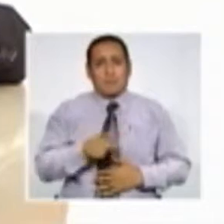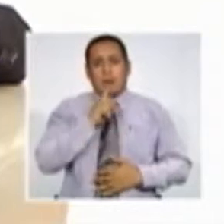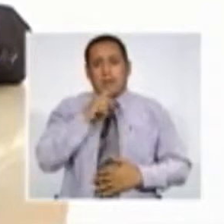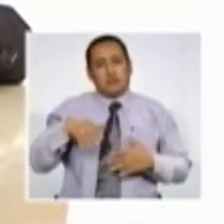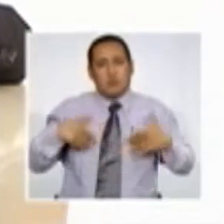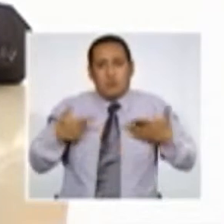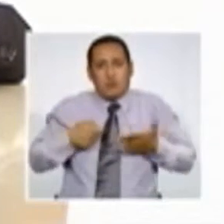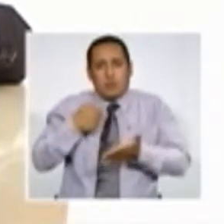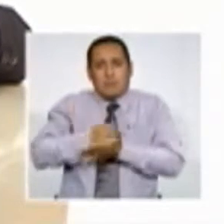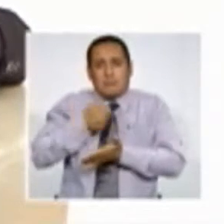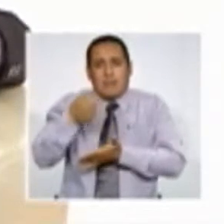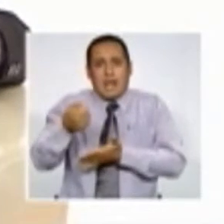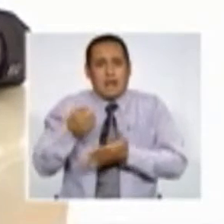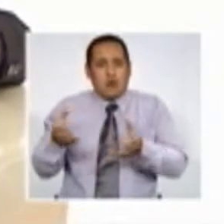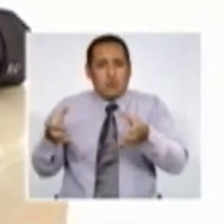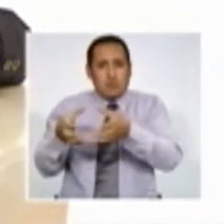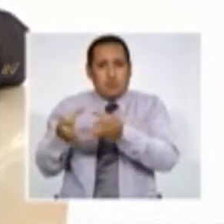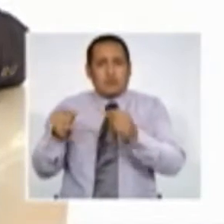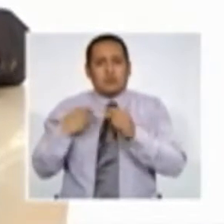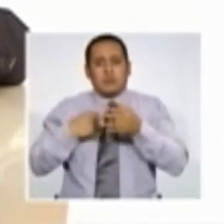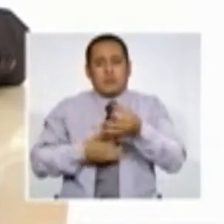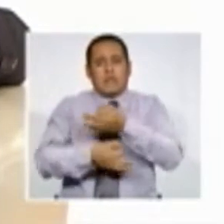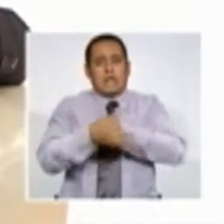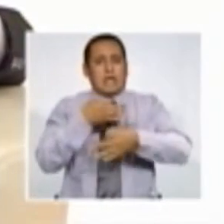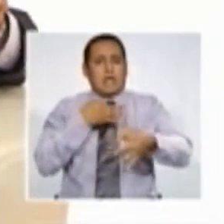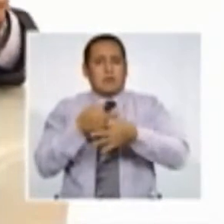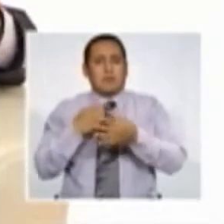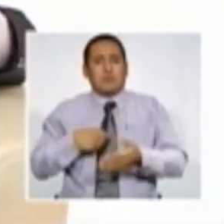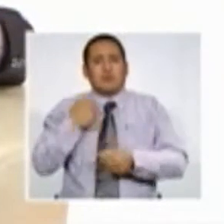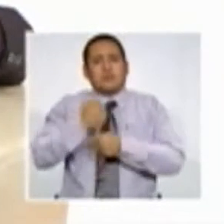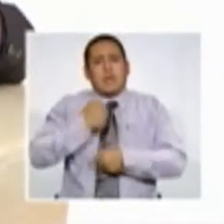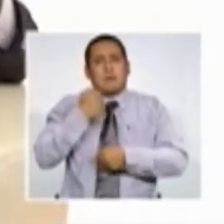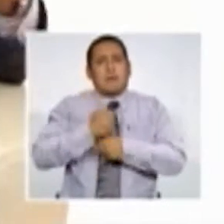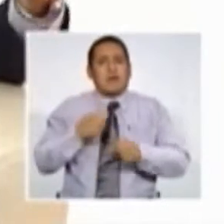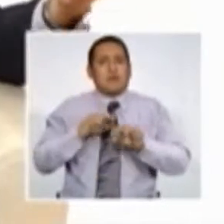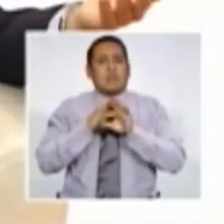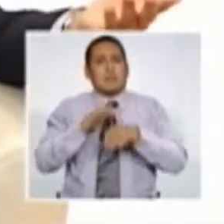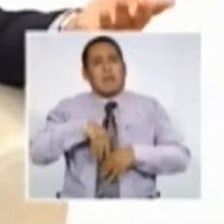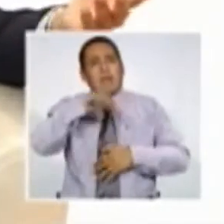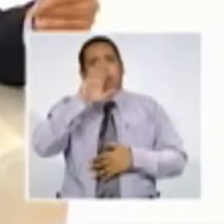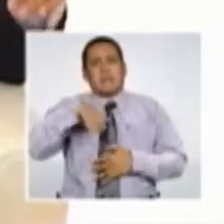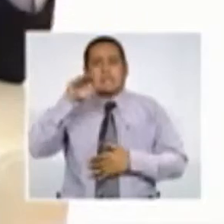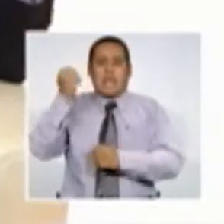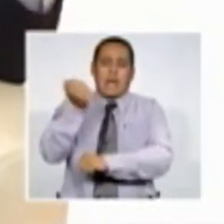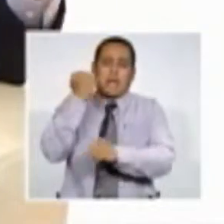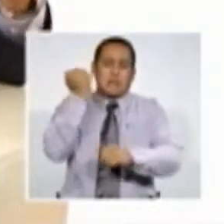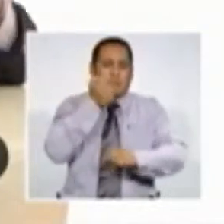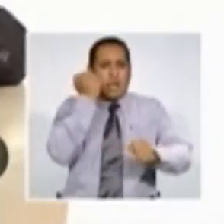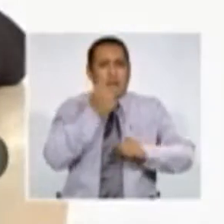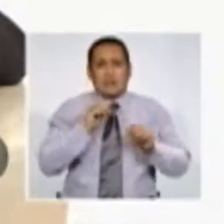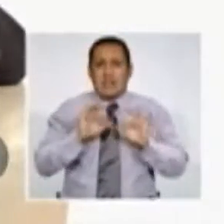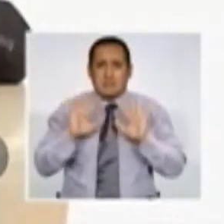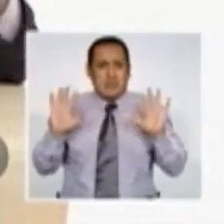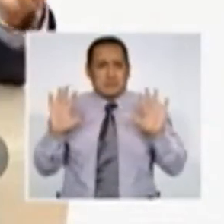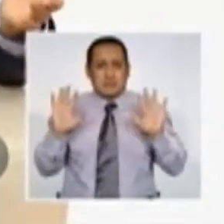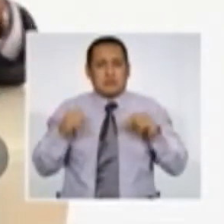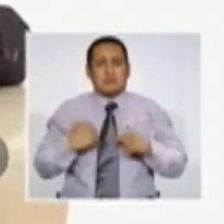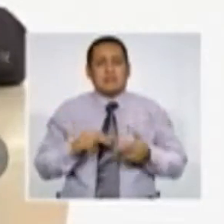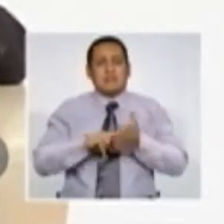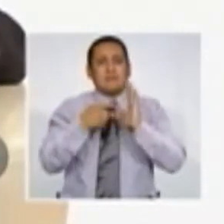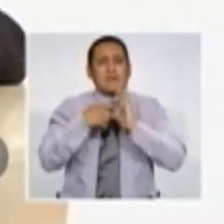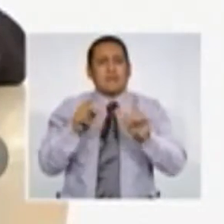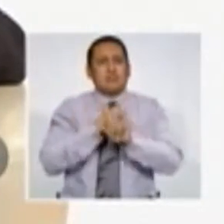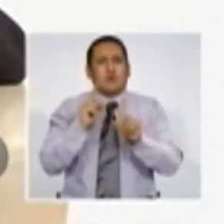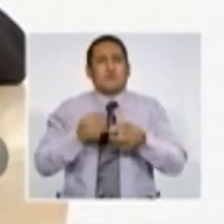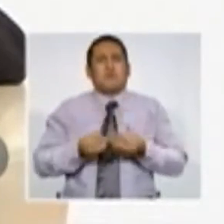un padre de familia no puede pagarla, incluso podría reemplazar ese pago por una jornada de trabajo, ir a pintar o a limpiar los pisos, qué